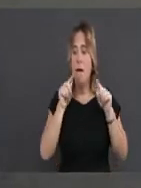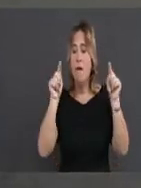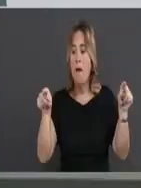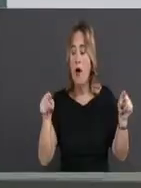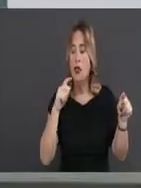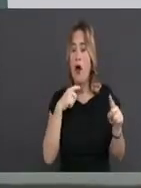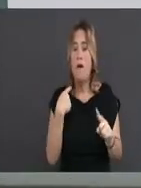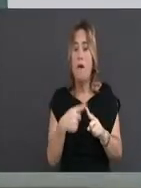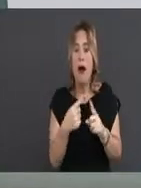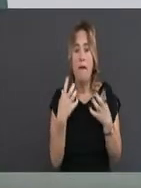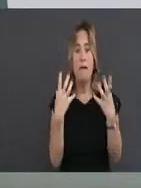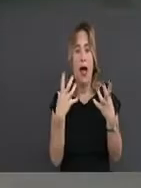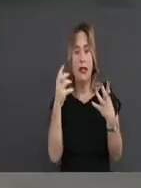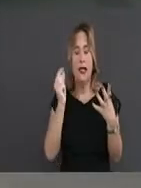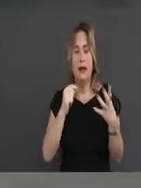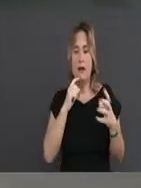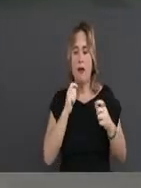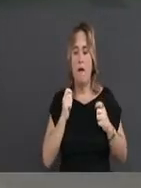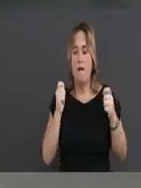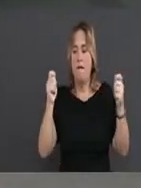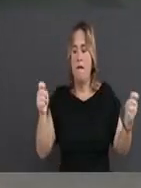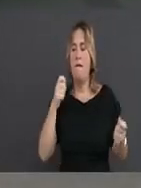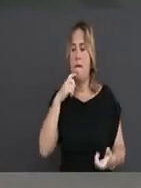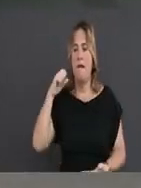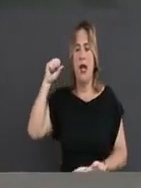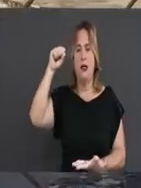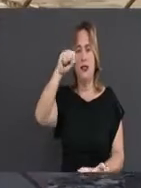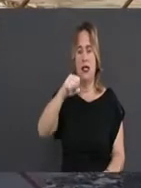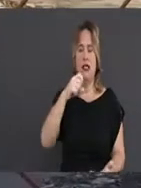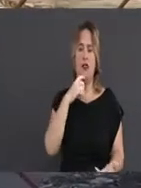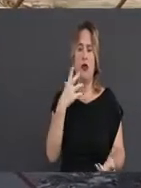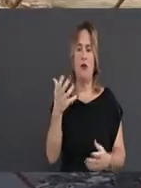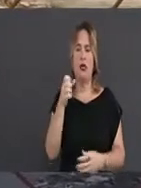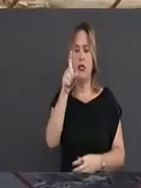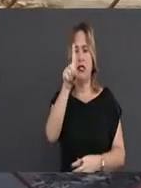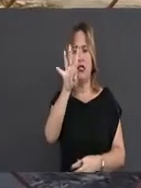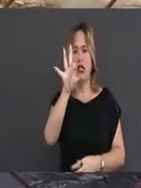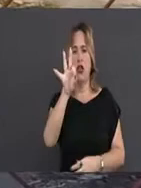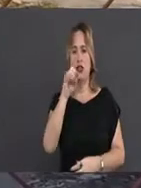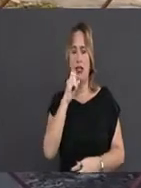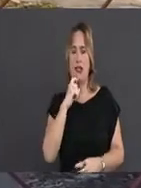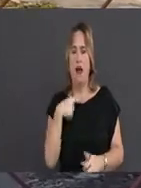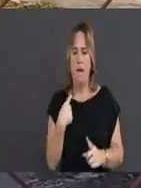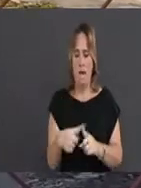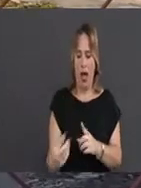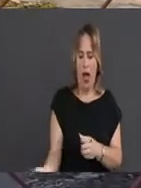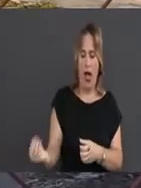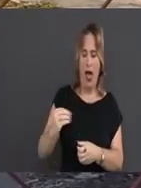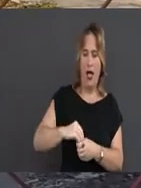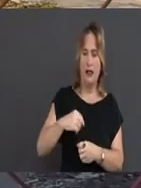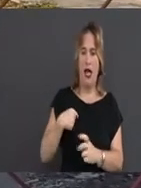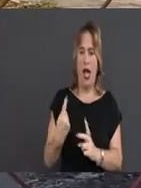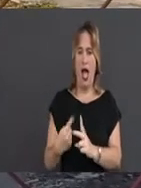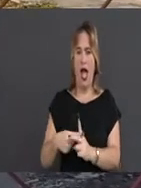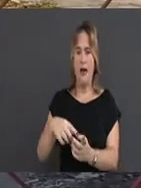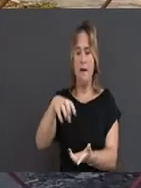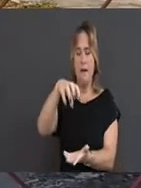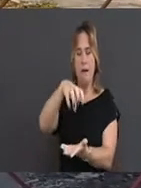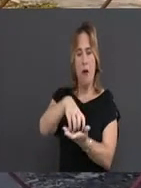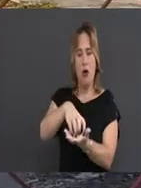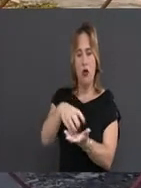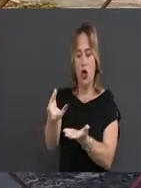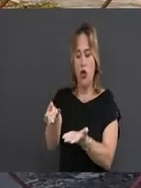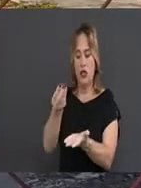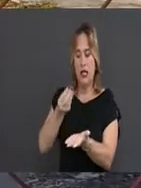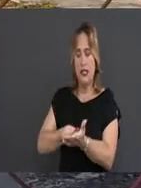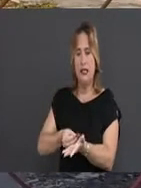le incrementamos la cantidad de cilindro a servir en el día con un promedio de 180. Hay puntos que reciben